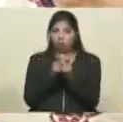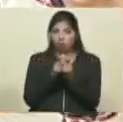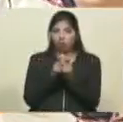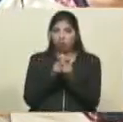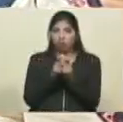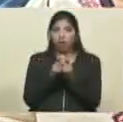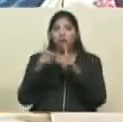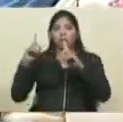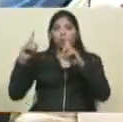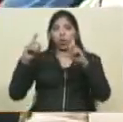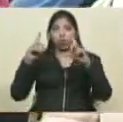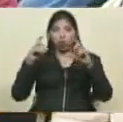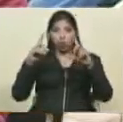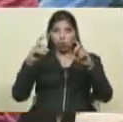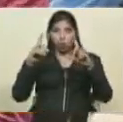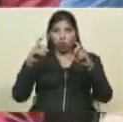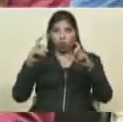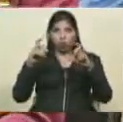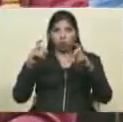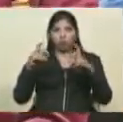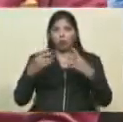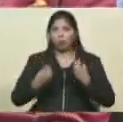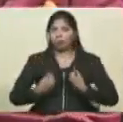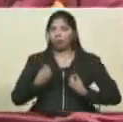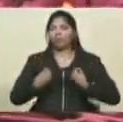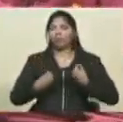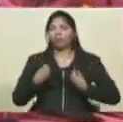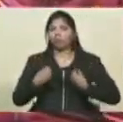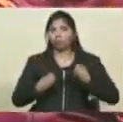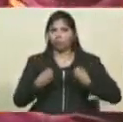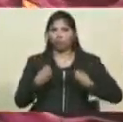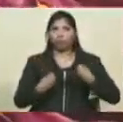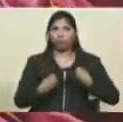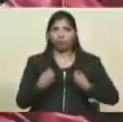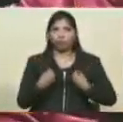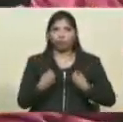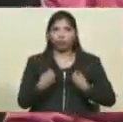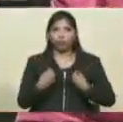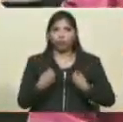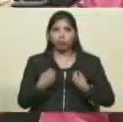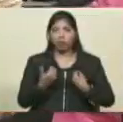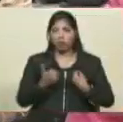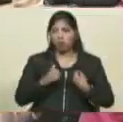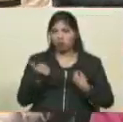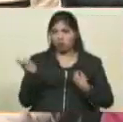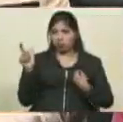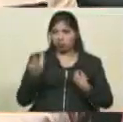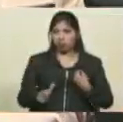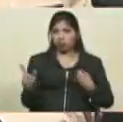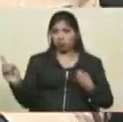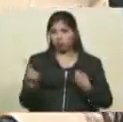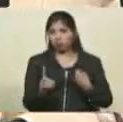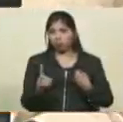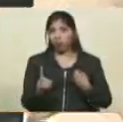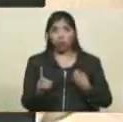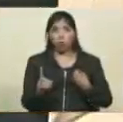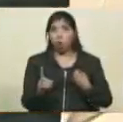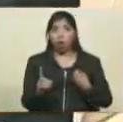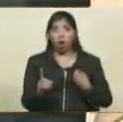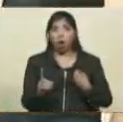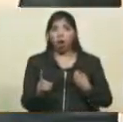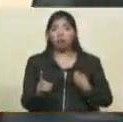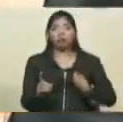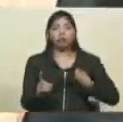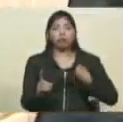las fotos son preocupantes, porque es que no se reunieron con cualquiera, se reunieron con personeros